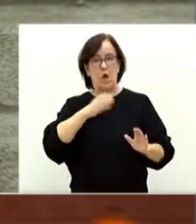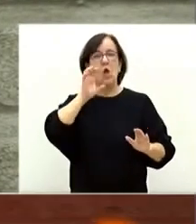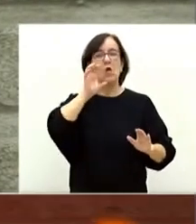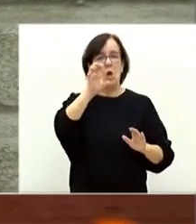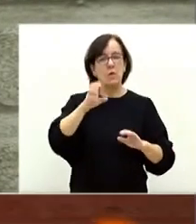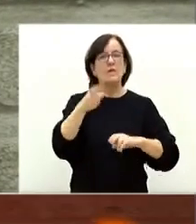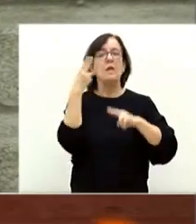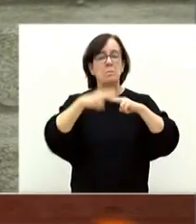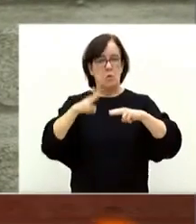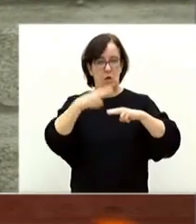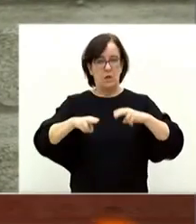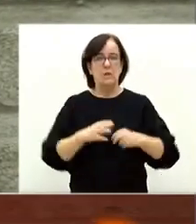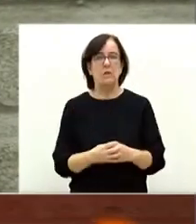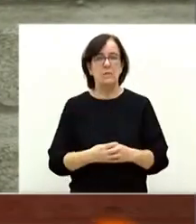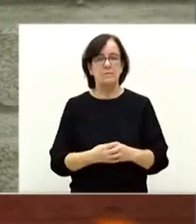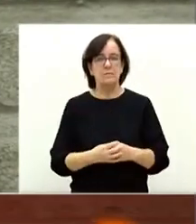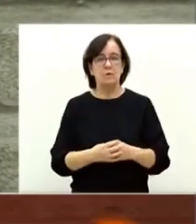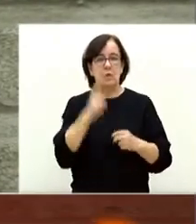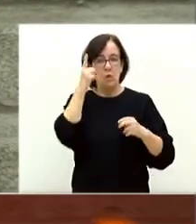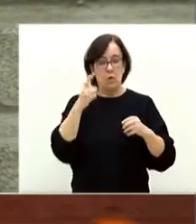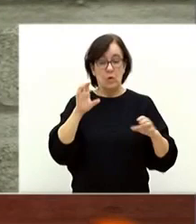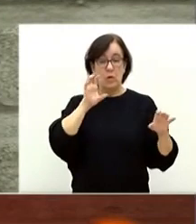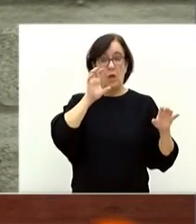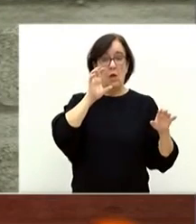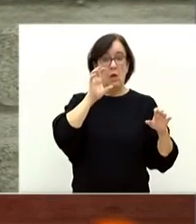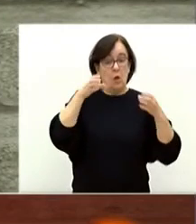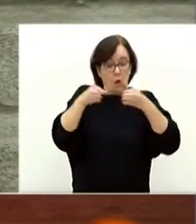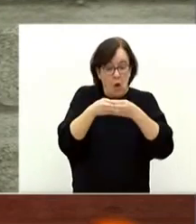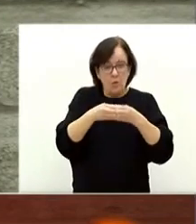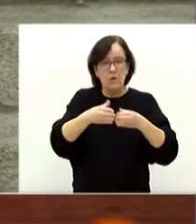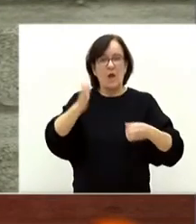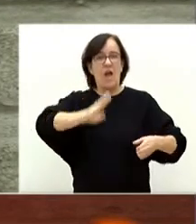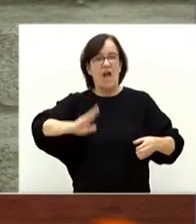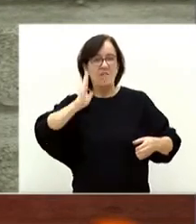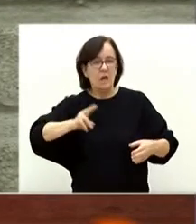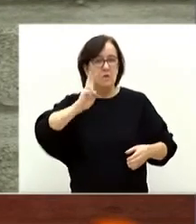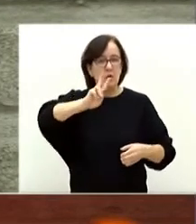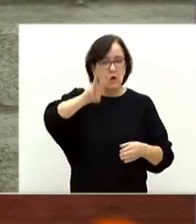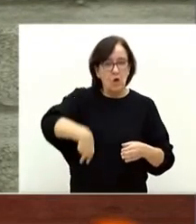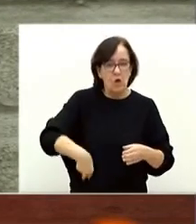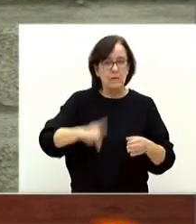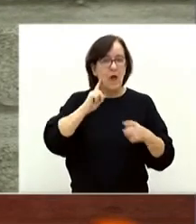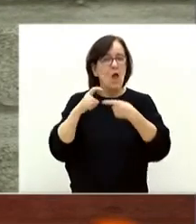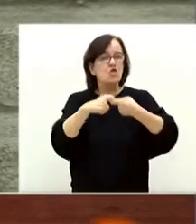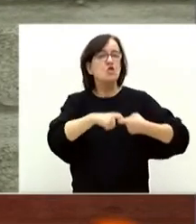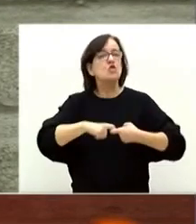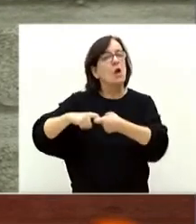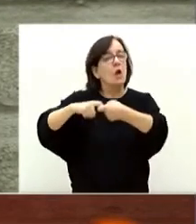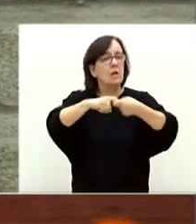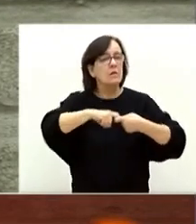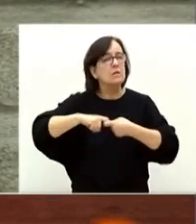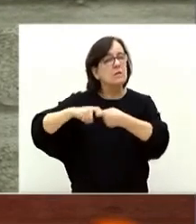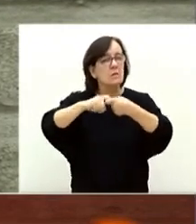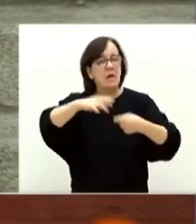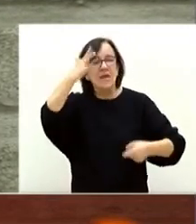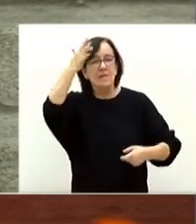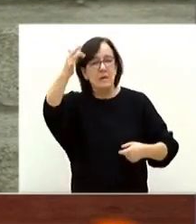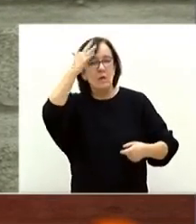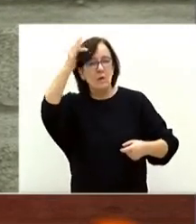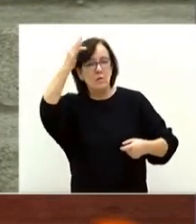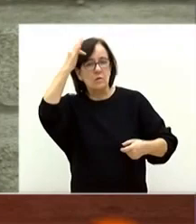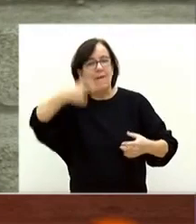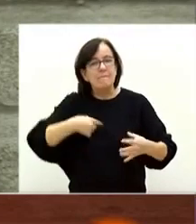política. Una comunidad de afectos, reconocimientos y solidaridades, de ilusiones